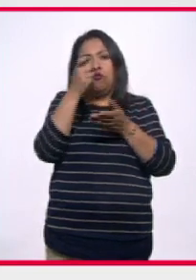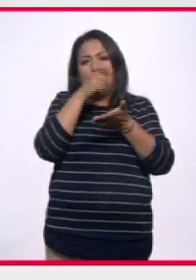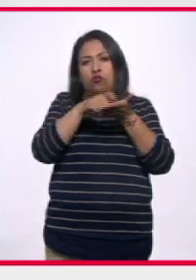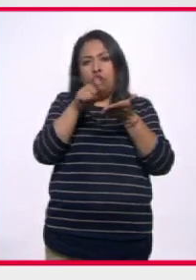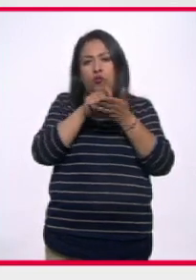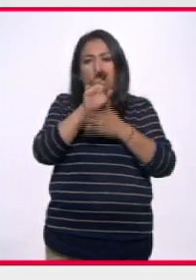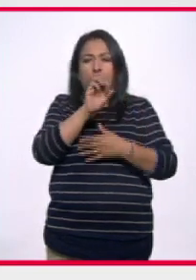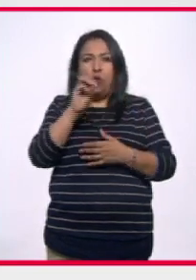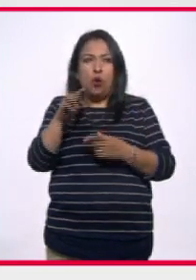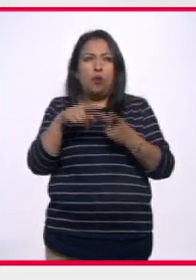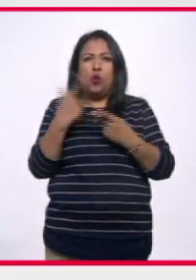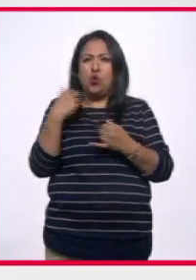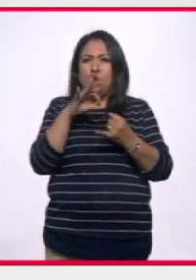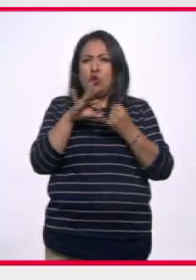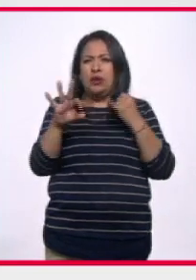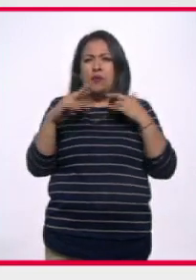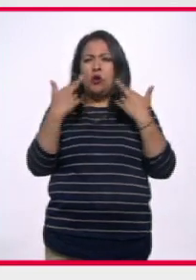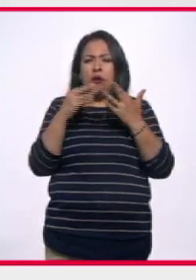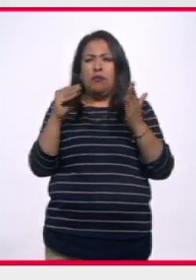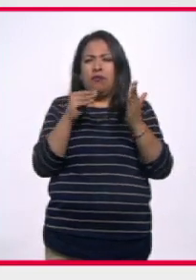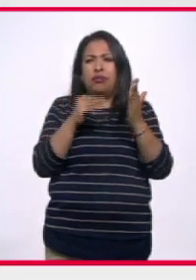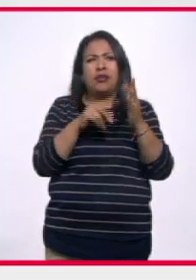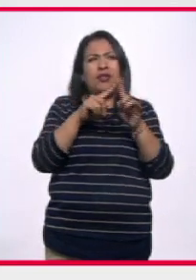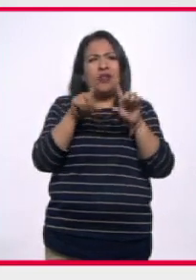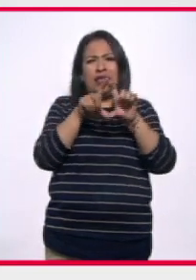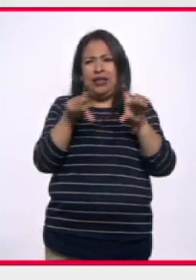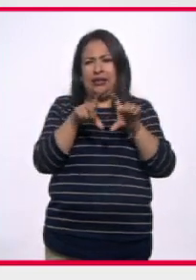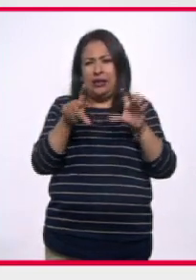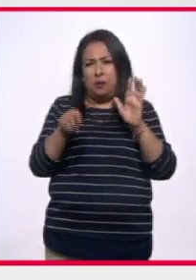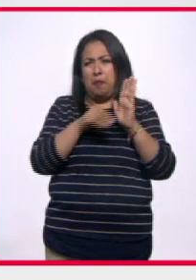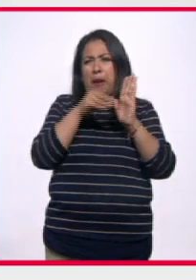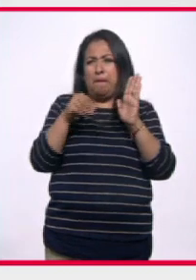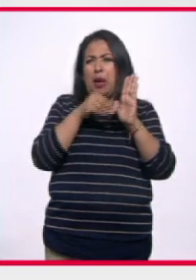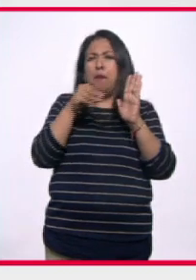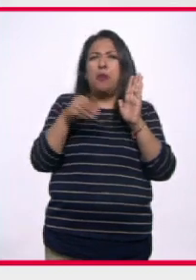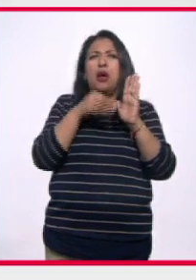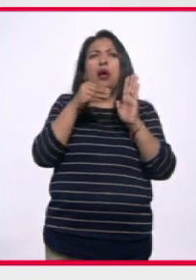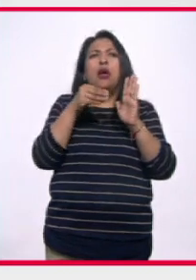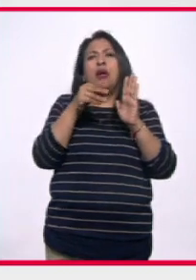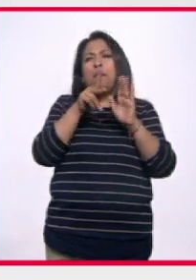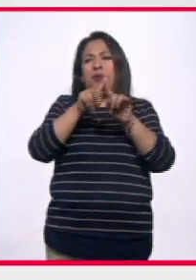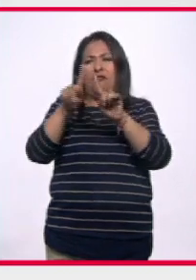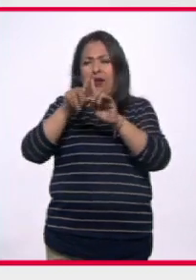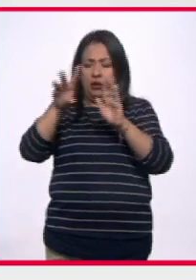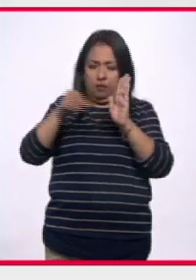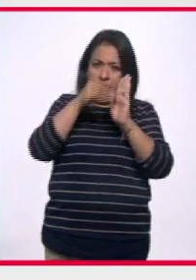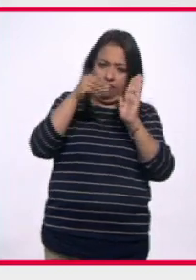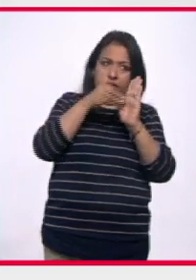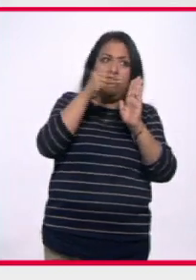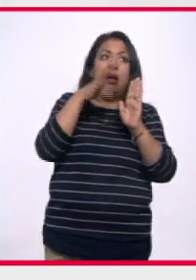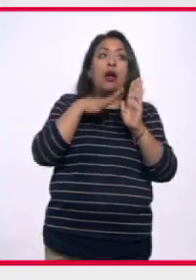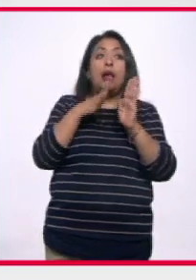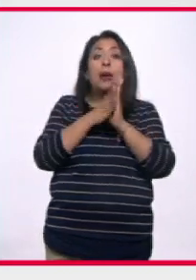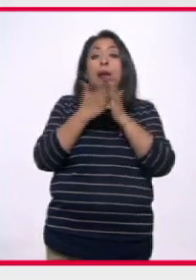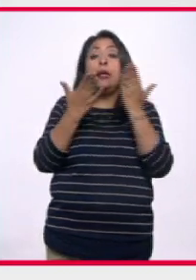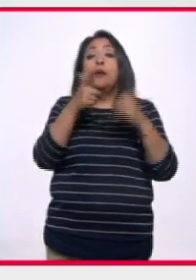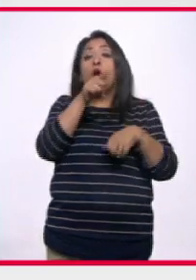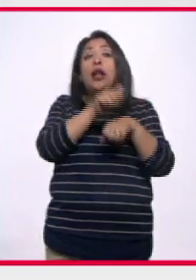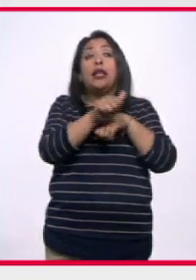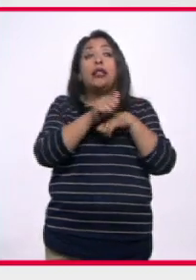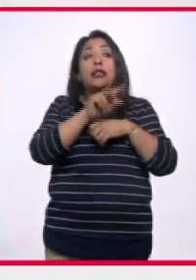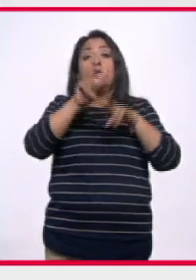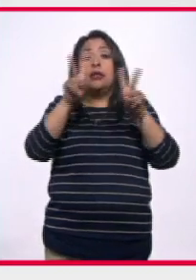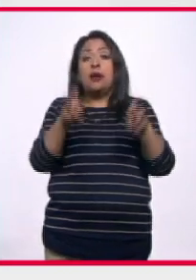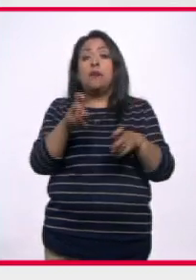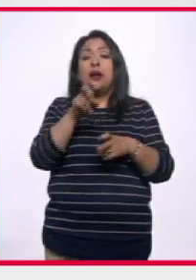para vos y últimamente reunir una serie de artículos que tenía yo en varias publicaciones y publiqué un libro de argentina se llama